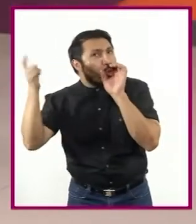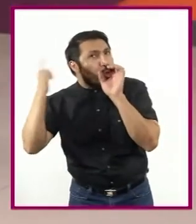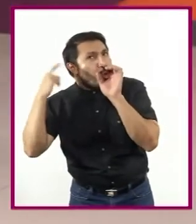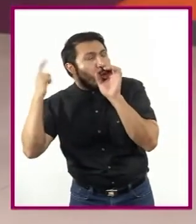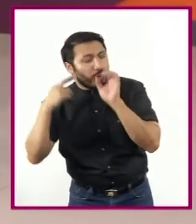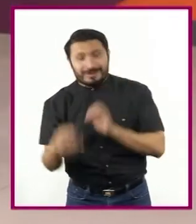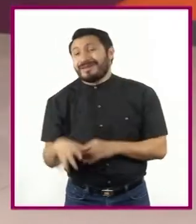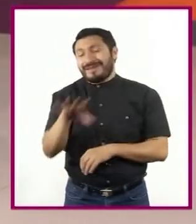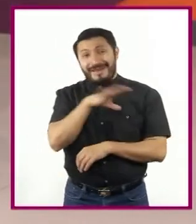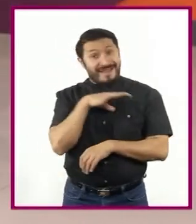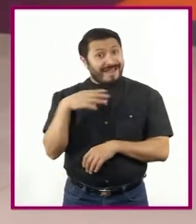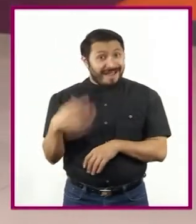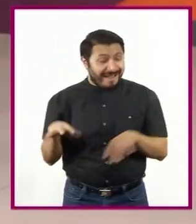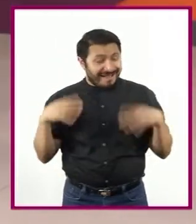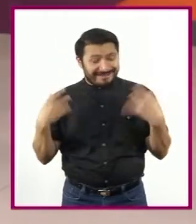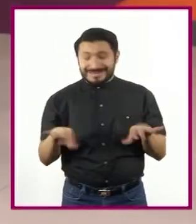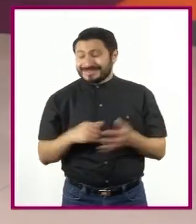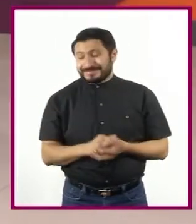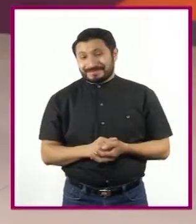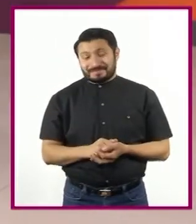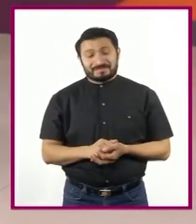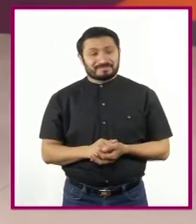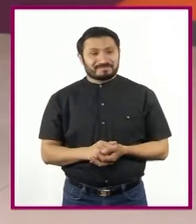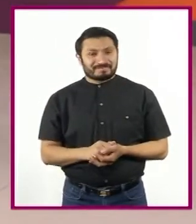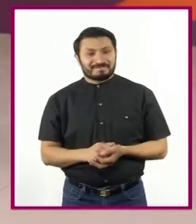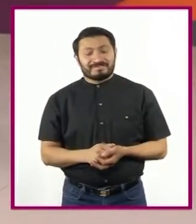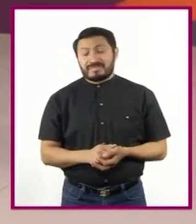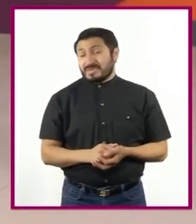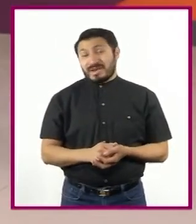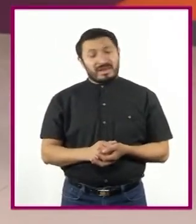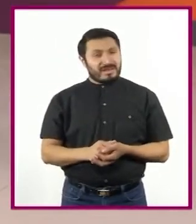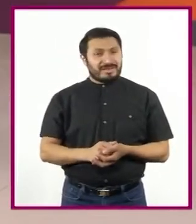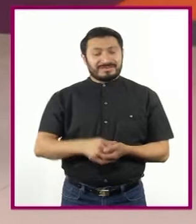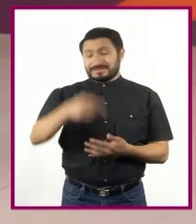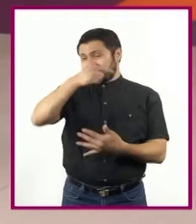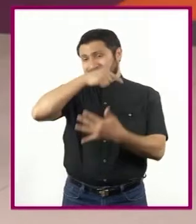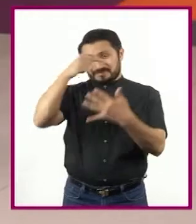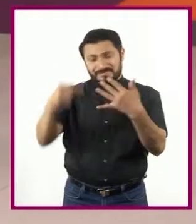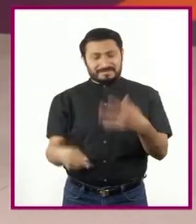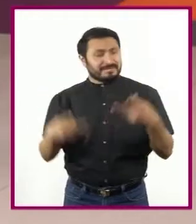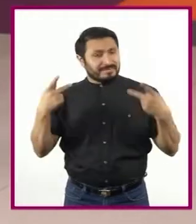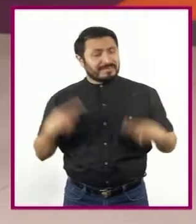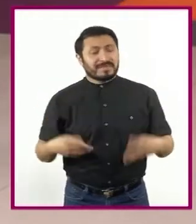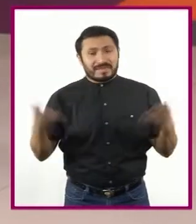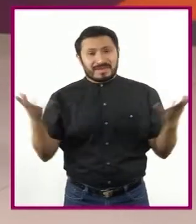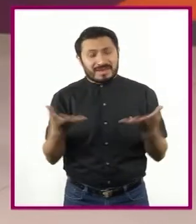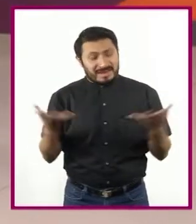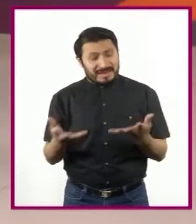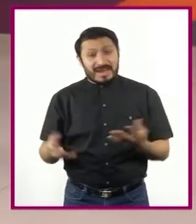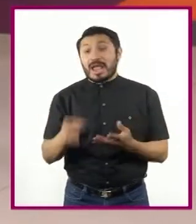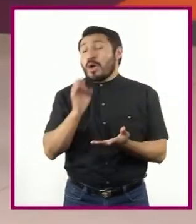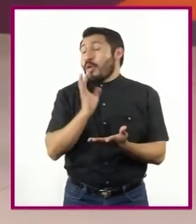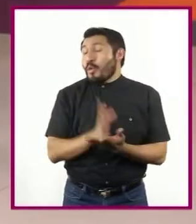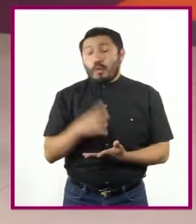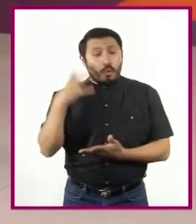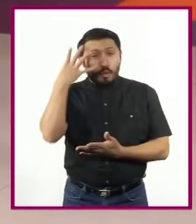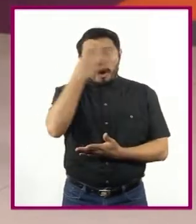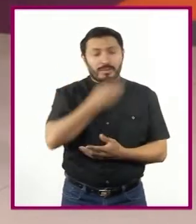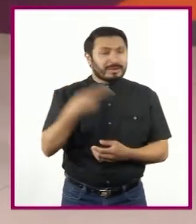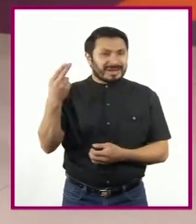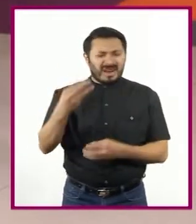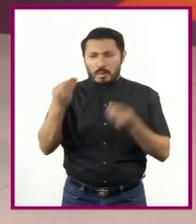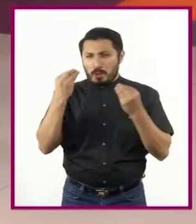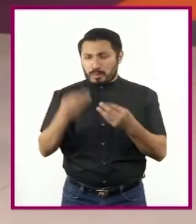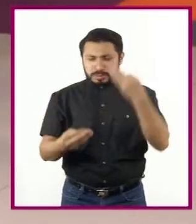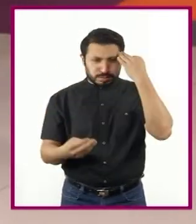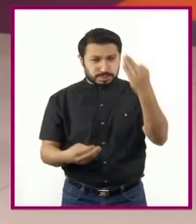Está increíble, Teresa. Sí, súper. Las piezas hechas por los artesanos son únicas, por lo que requieren de mayor tiempo